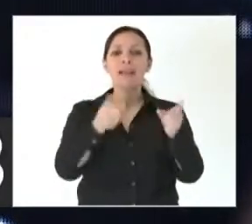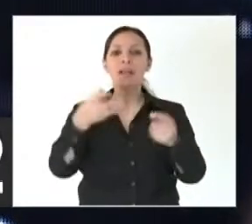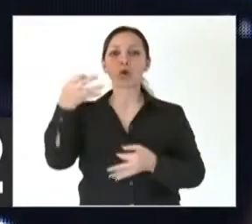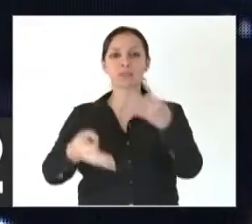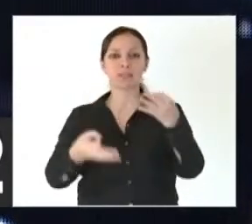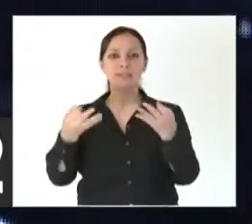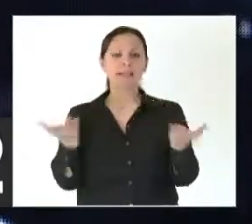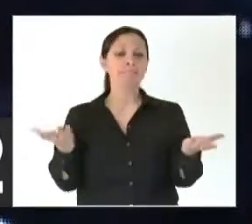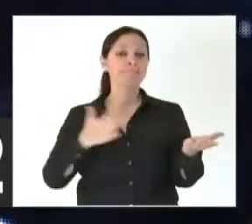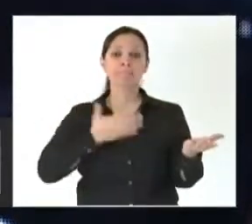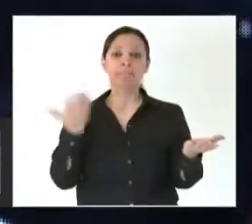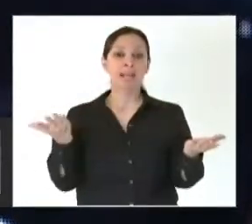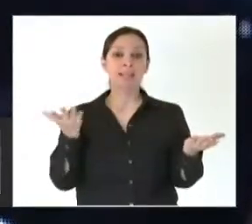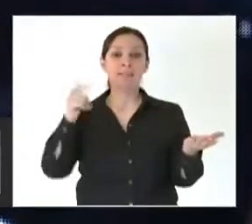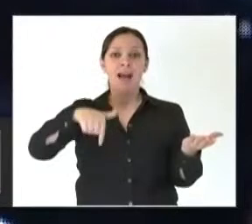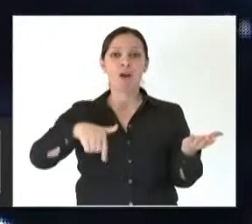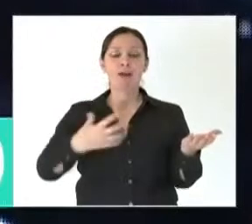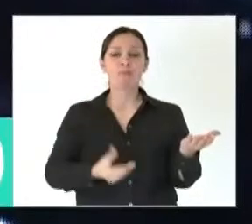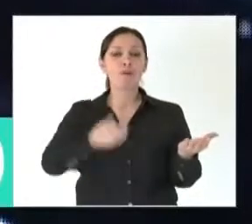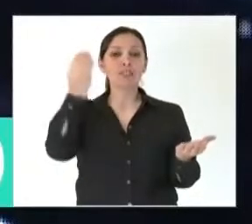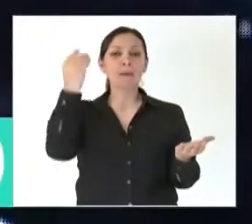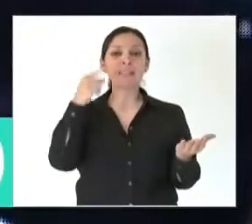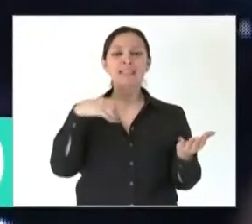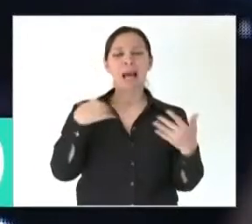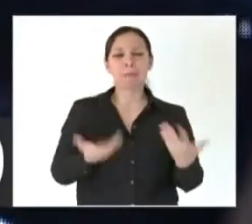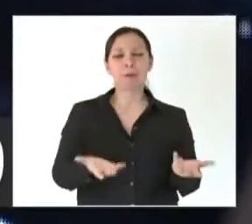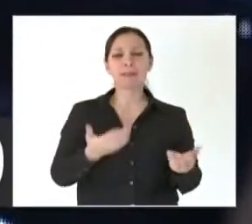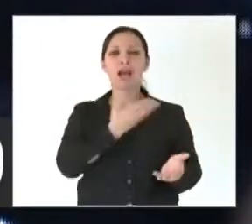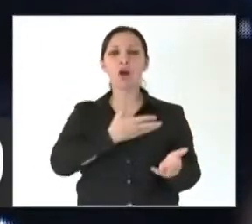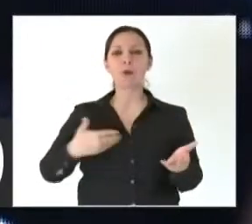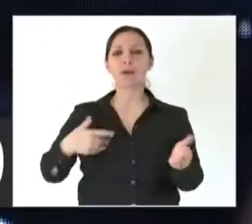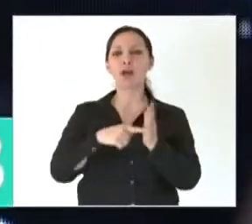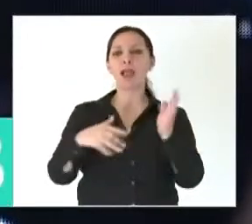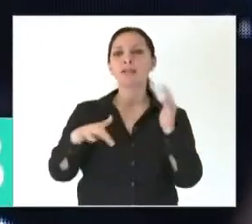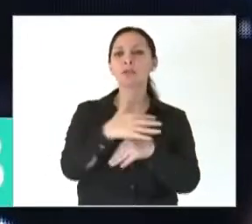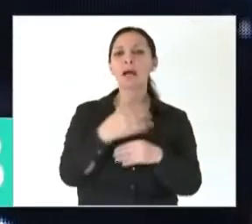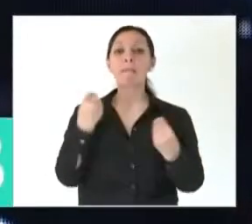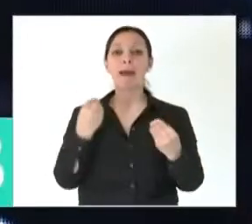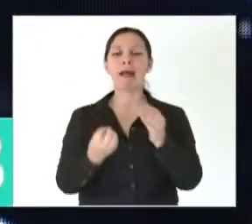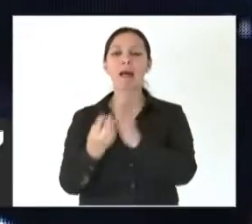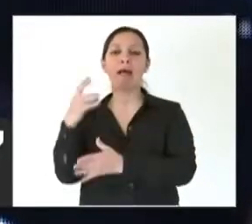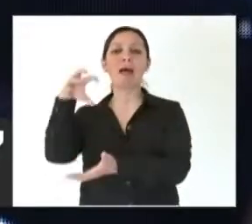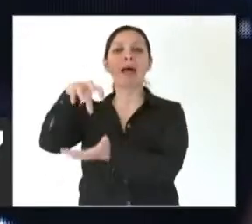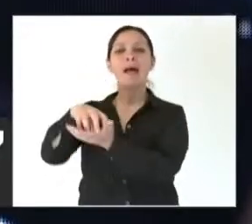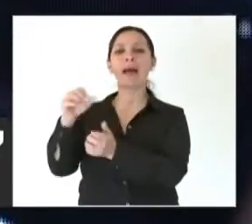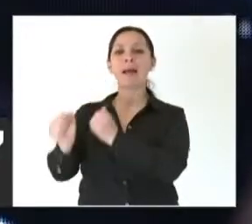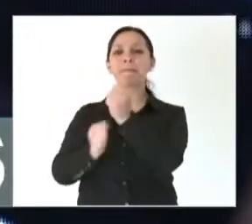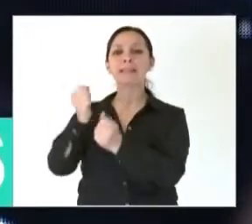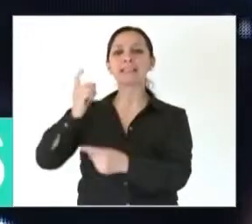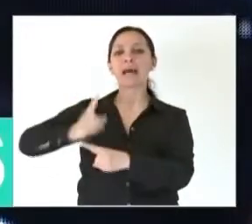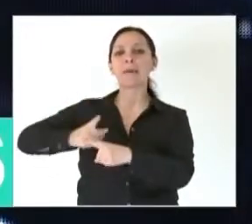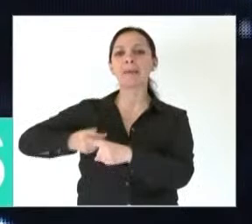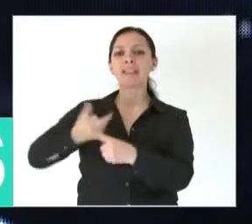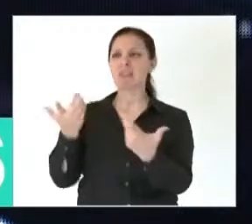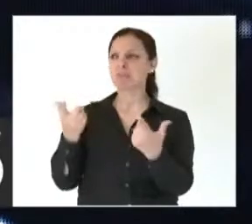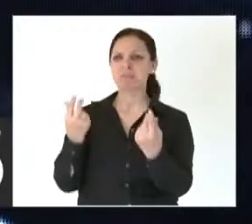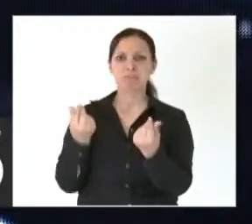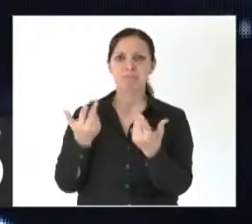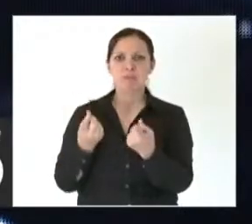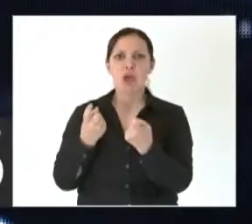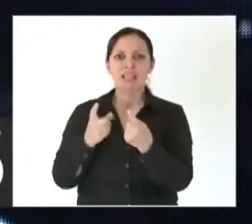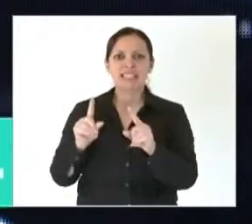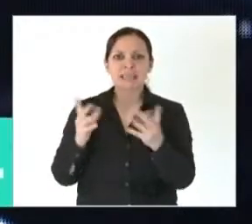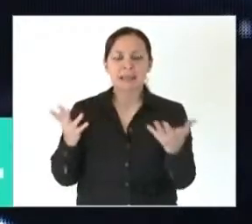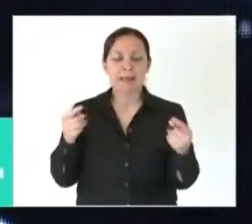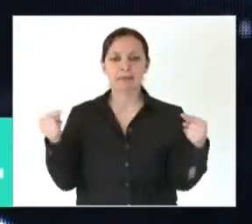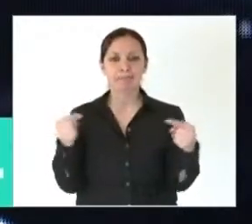Lamentablemente muchas veces se utiliza el gobierno de la ciudad para hacer una empresa de eventos que no tiene ningún tipo de sentido con las necesidades que